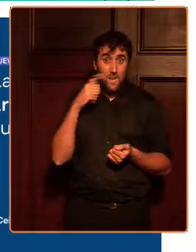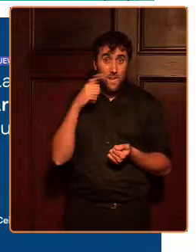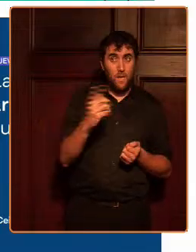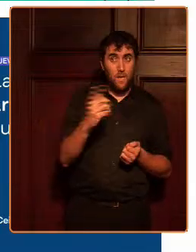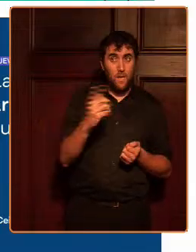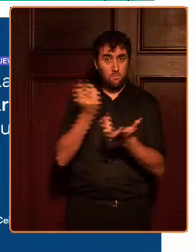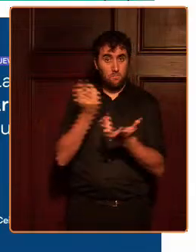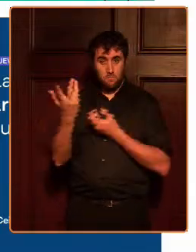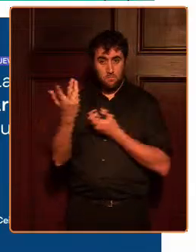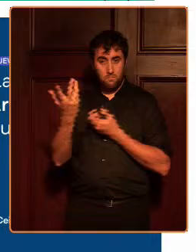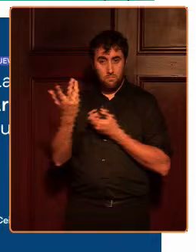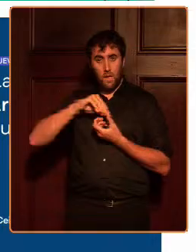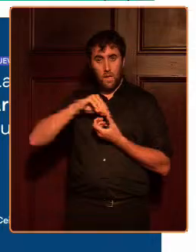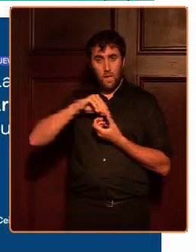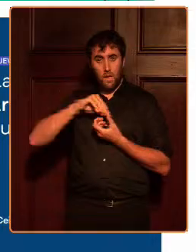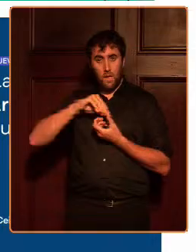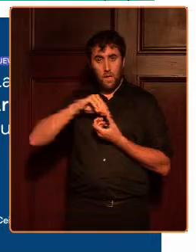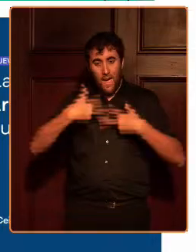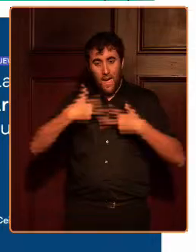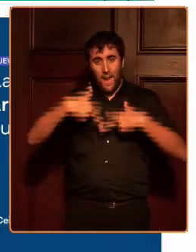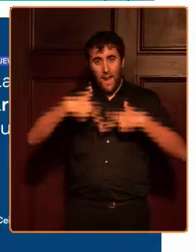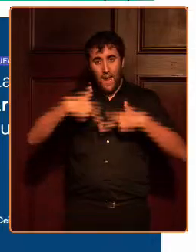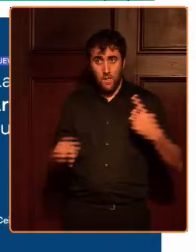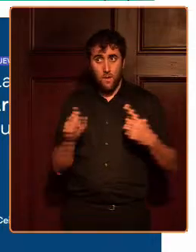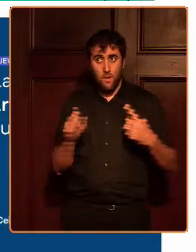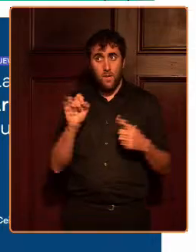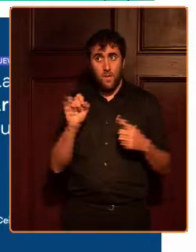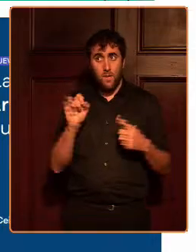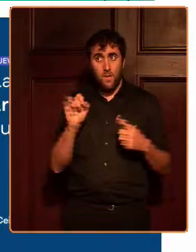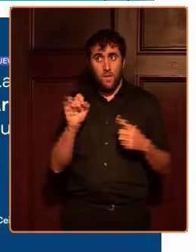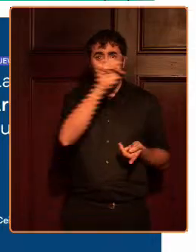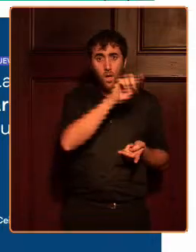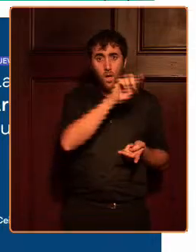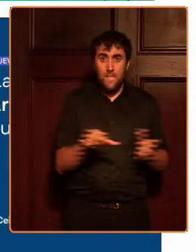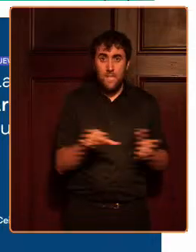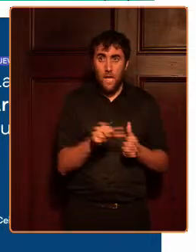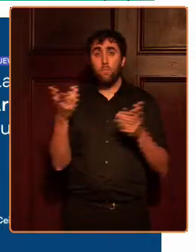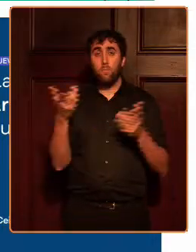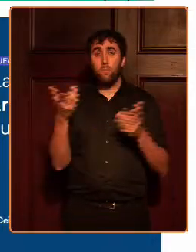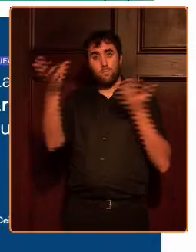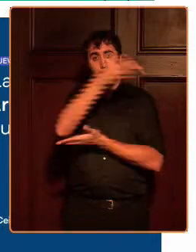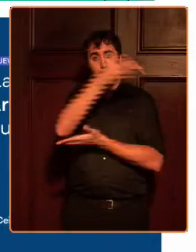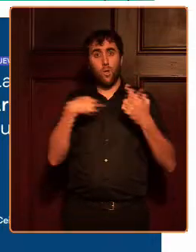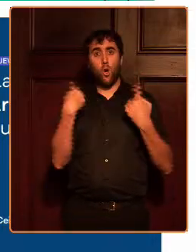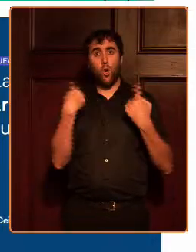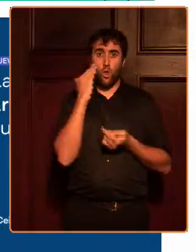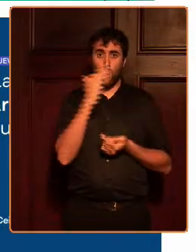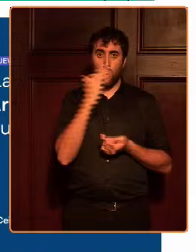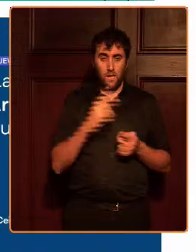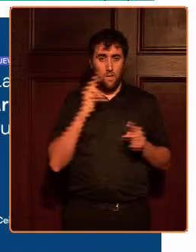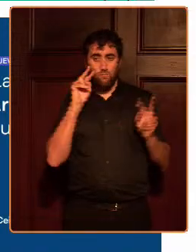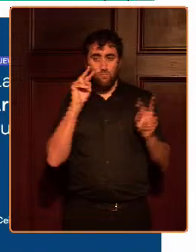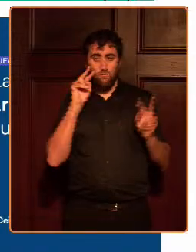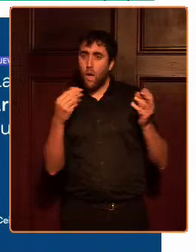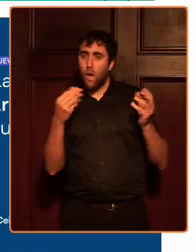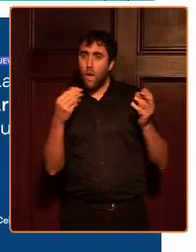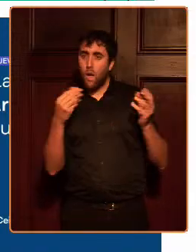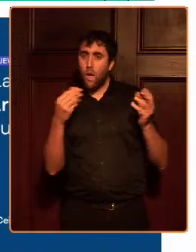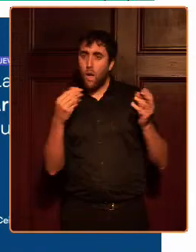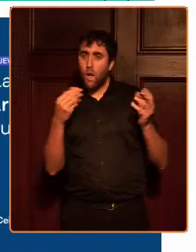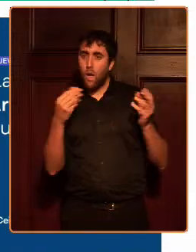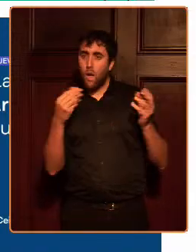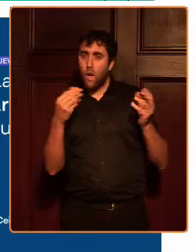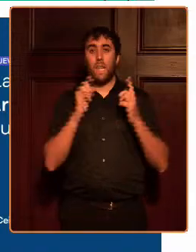inspirarse a partir de las prácticas creativas que hacían sus pares. También en este sentido de reconocer e impulsar